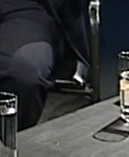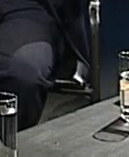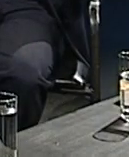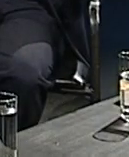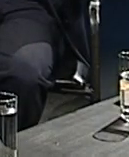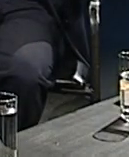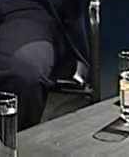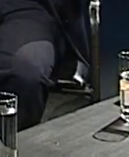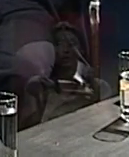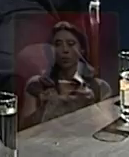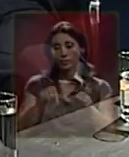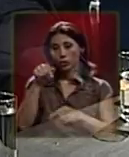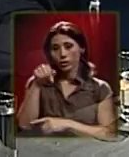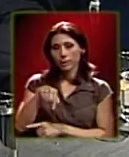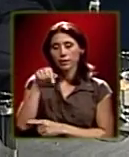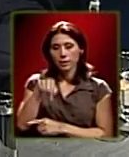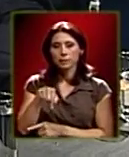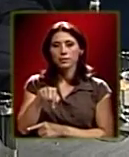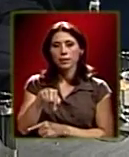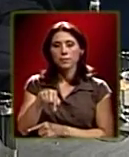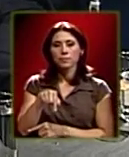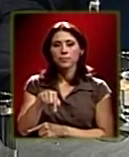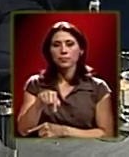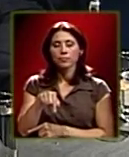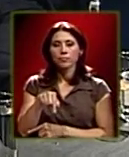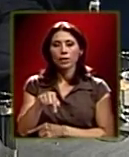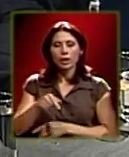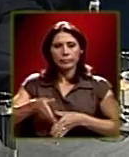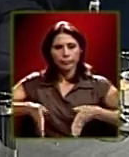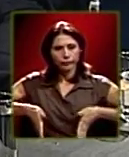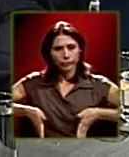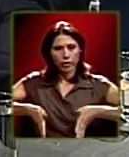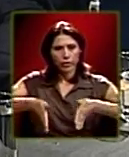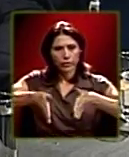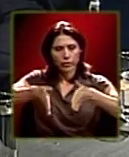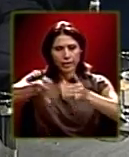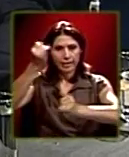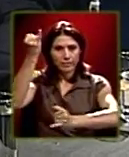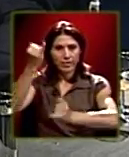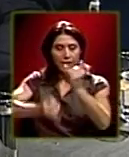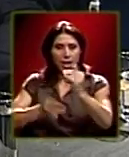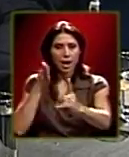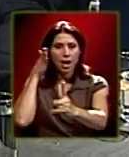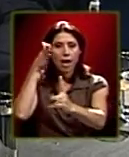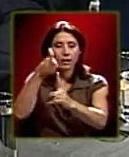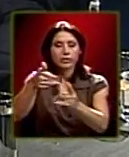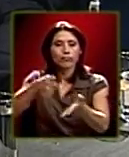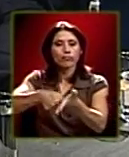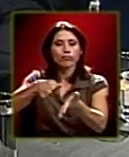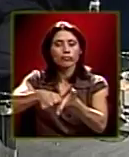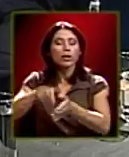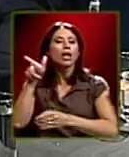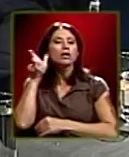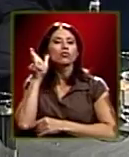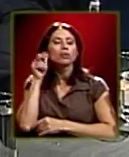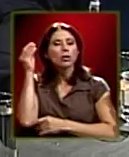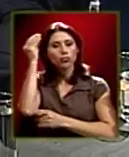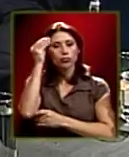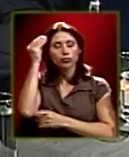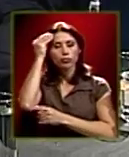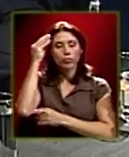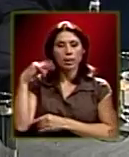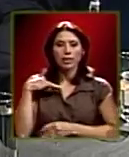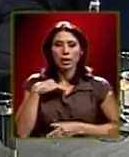Continuamos, amigas y amigos, en este recta final frente al plebiscito, escuchando las reflexiones